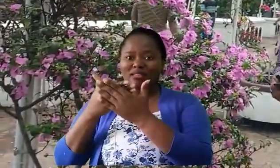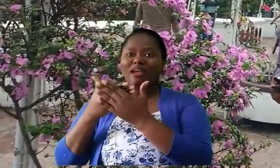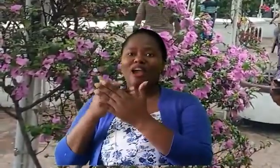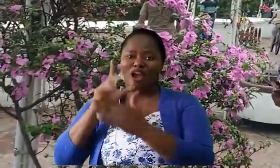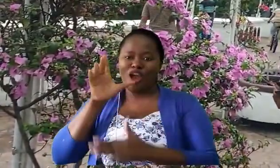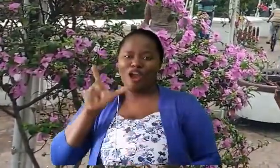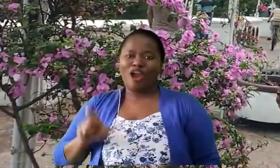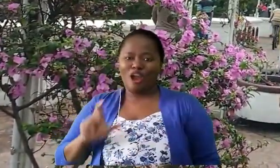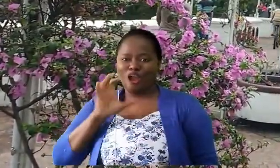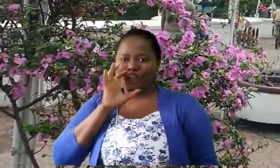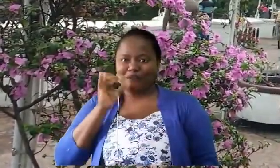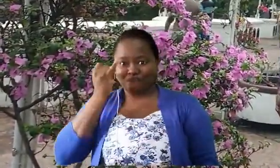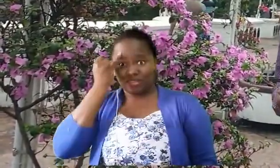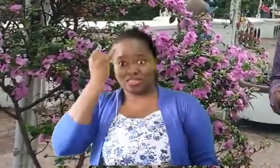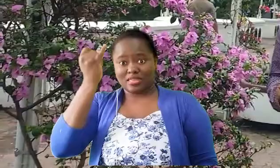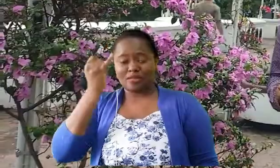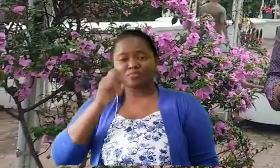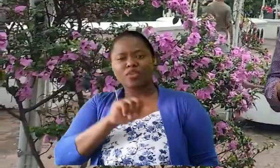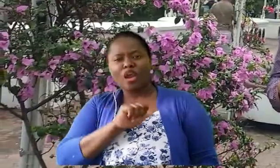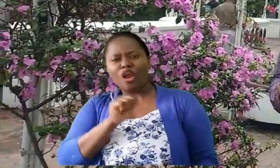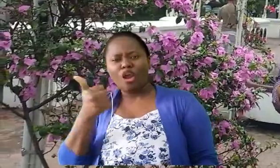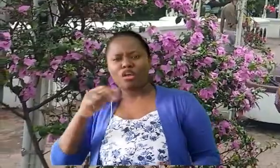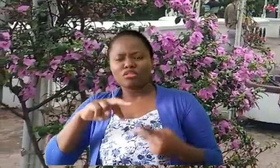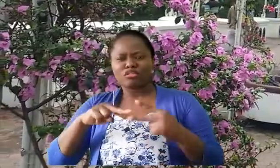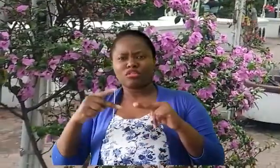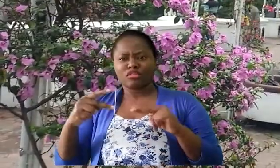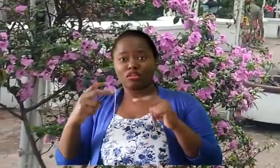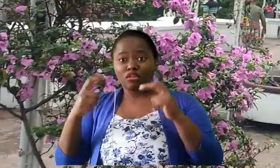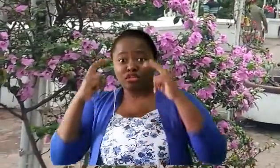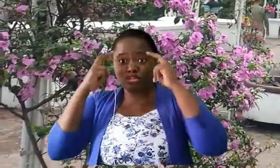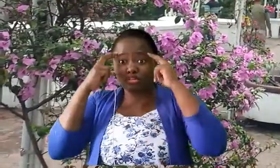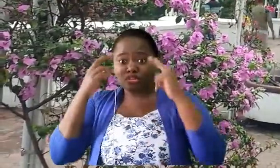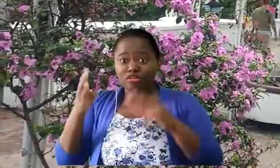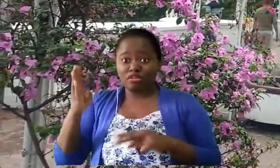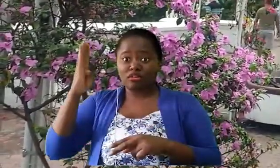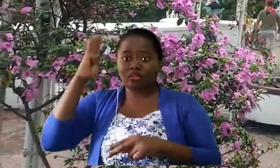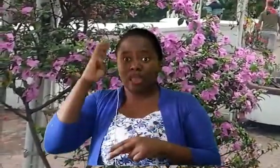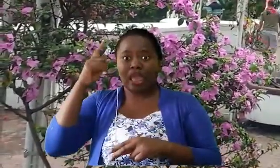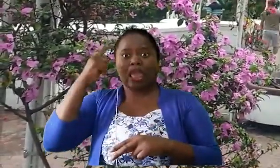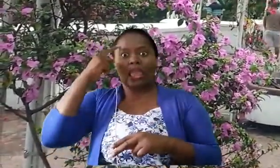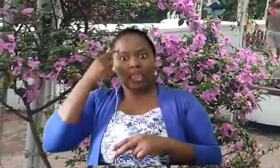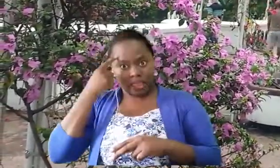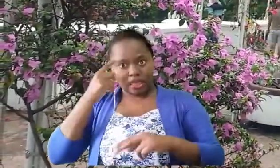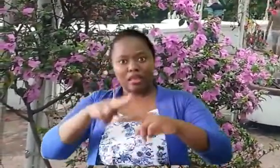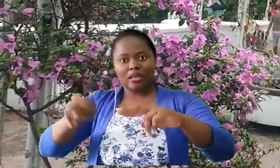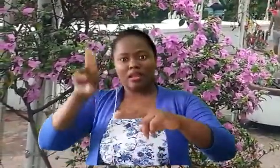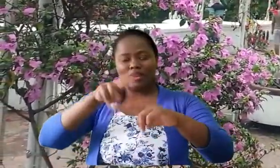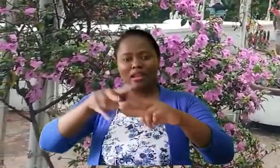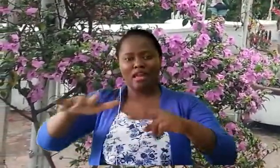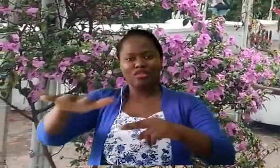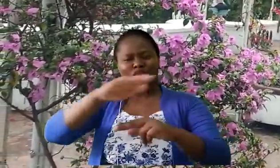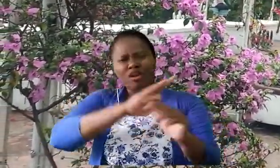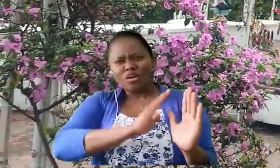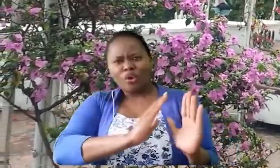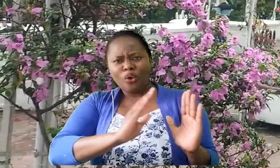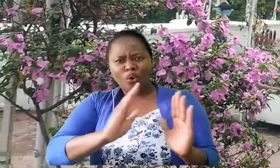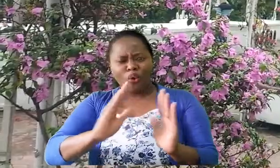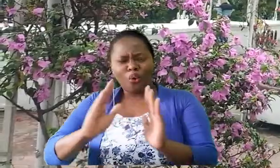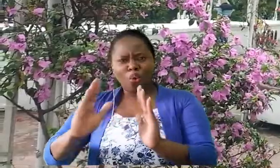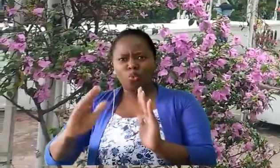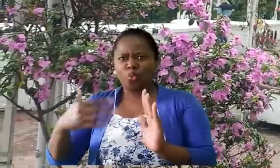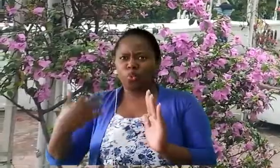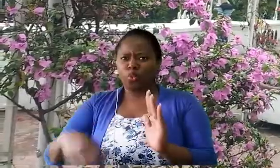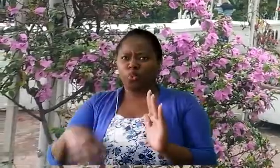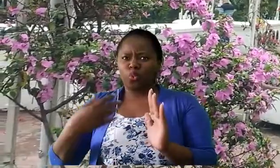teleológico, es decir, él cree que en la naturaleza existe un orden y que ese orden puede ser conocido,